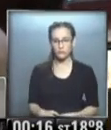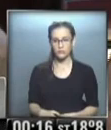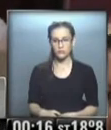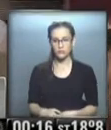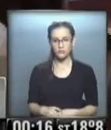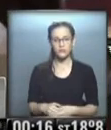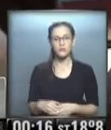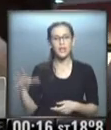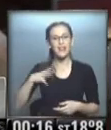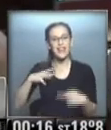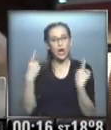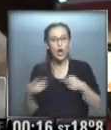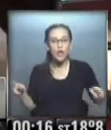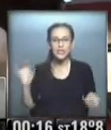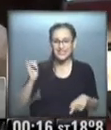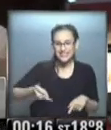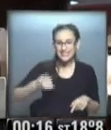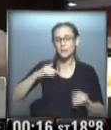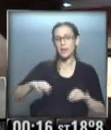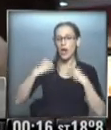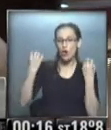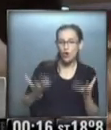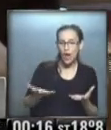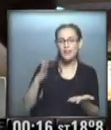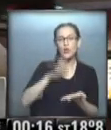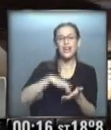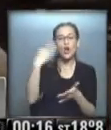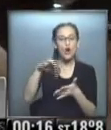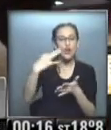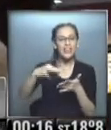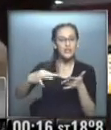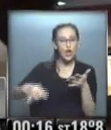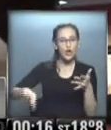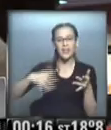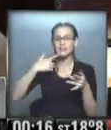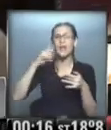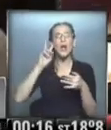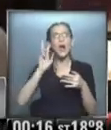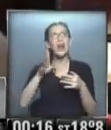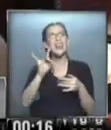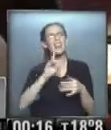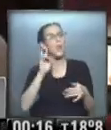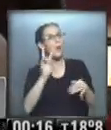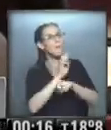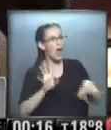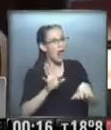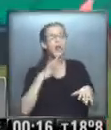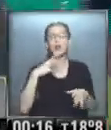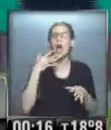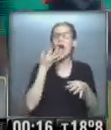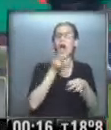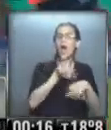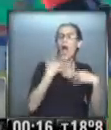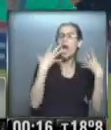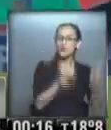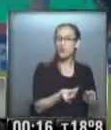los detalles, las correcciones que hay que hacer, que ve Alejandro. Así que esta semana es muy importante también